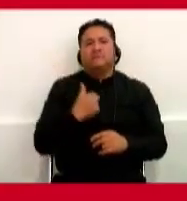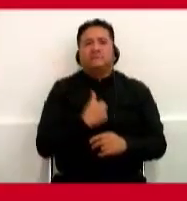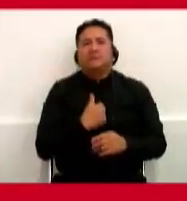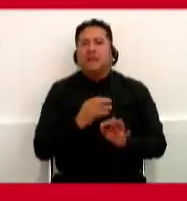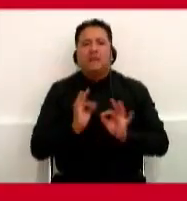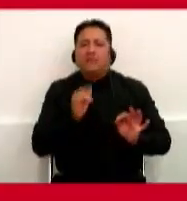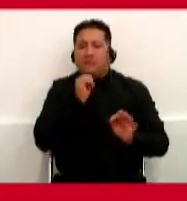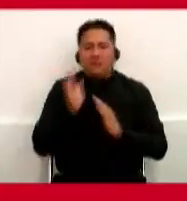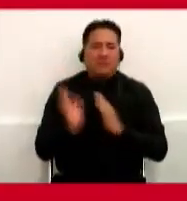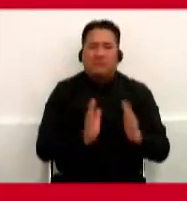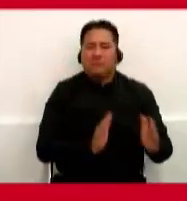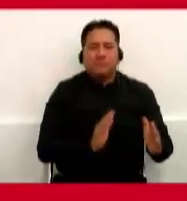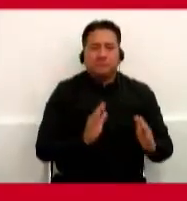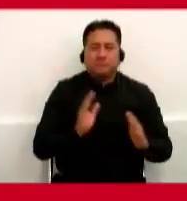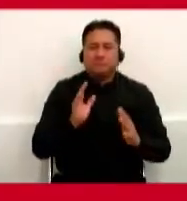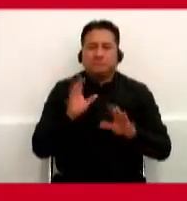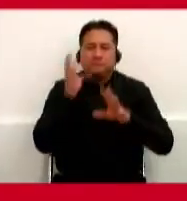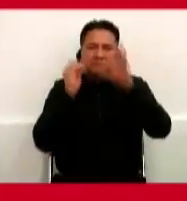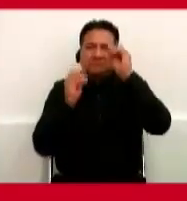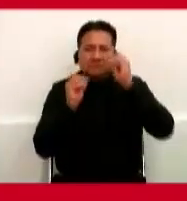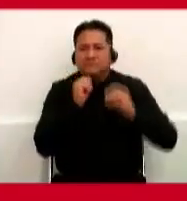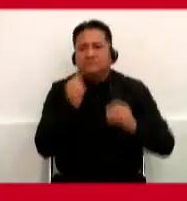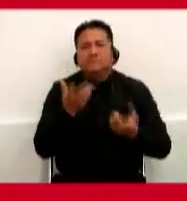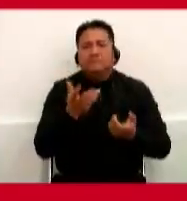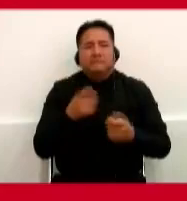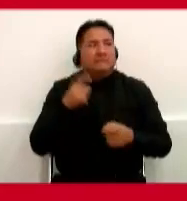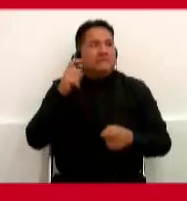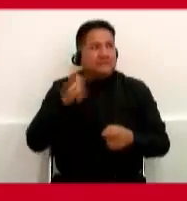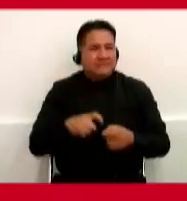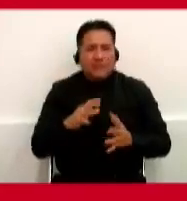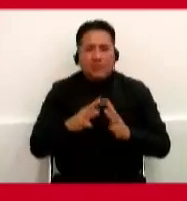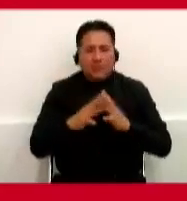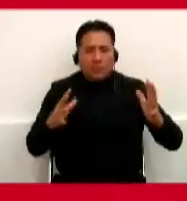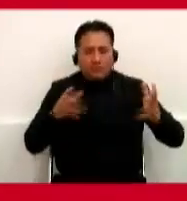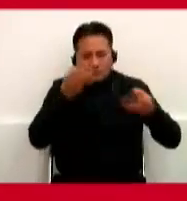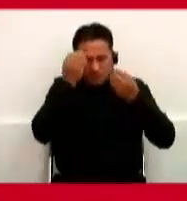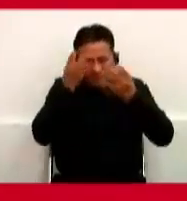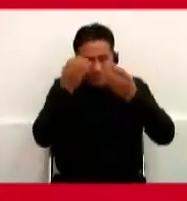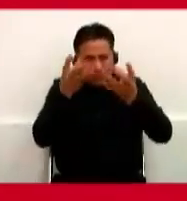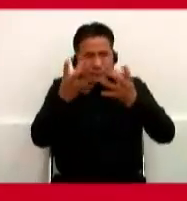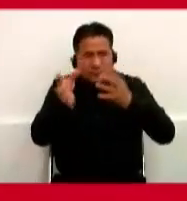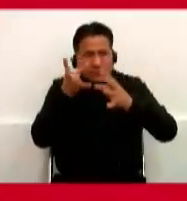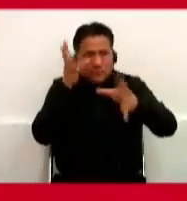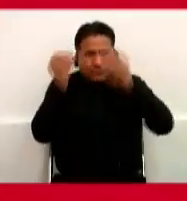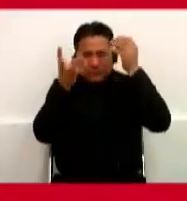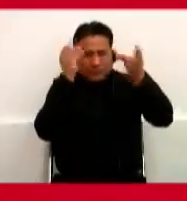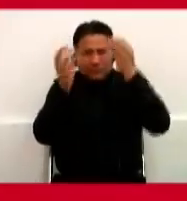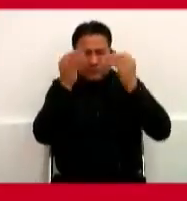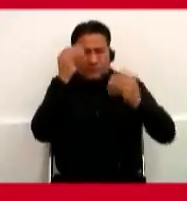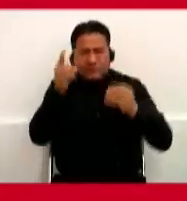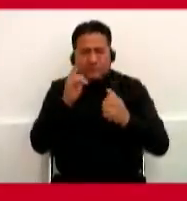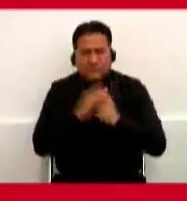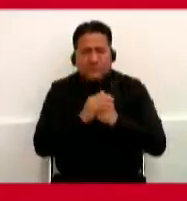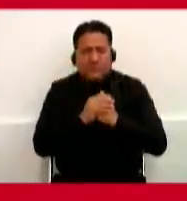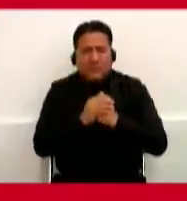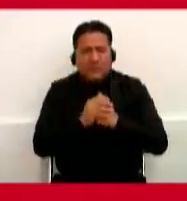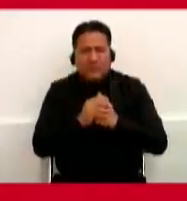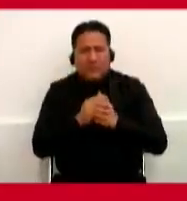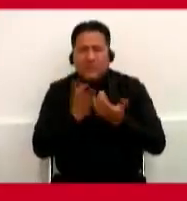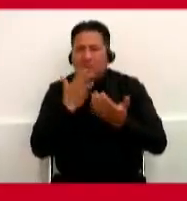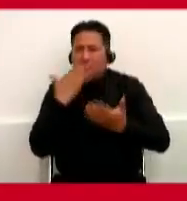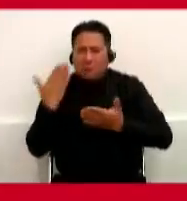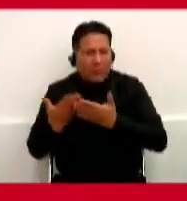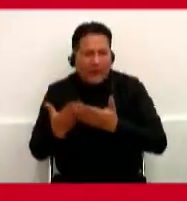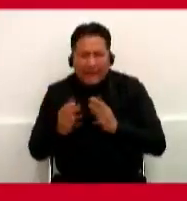la base fundamental que es la información. Yo creo que garantizando un tema de información suficiente y de calidad, lo que viene